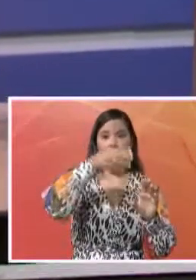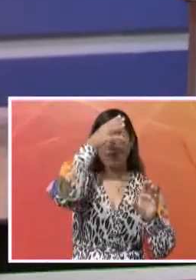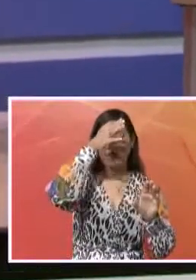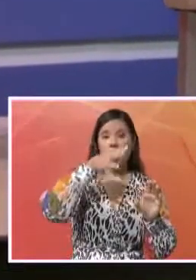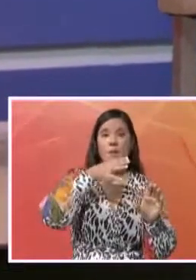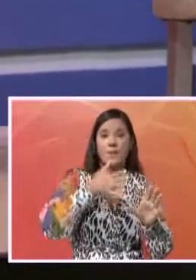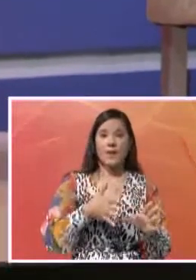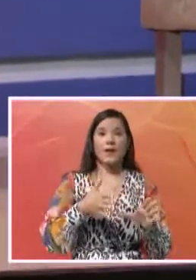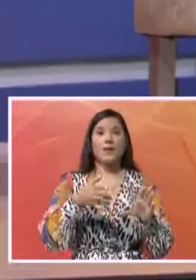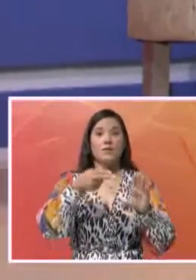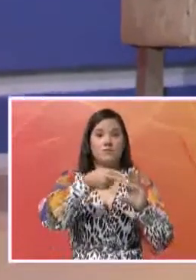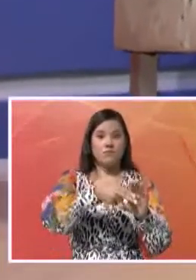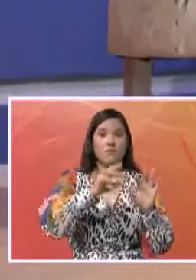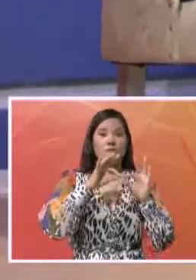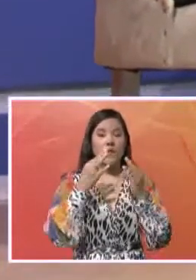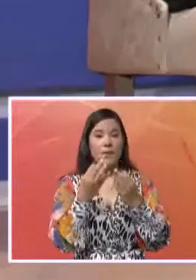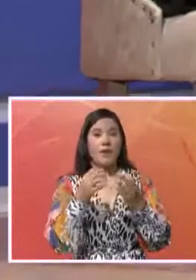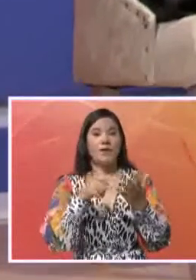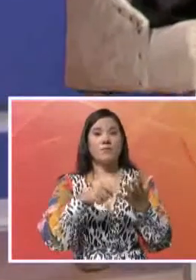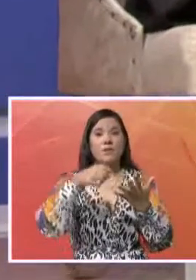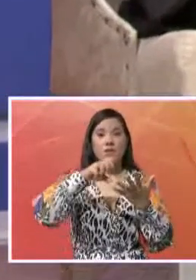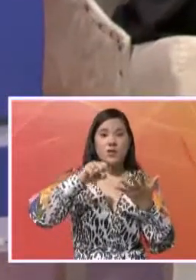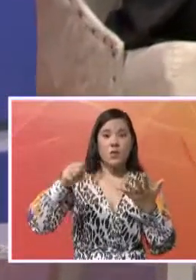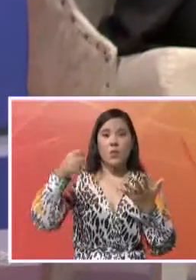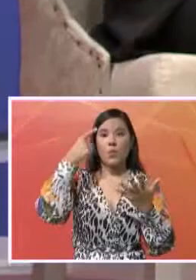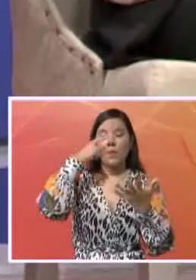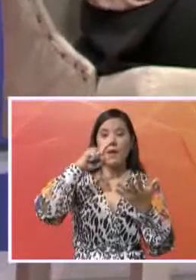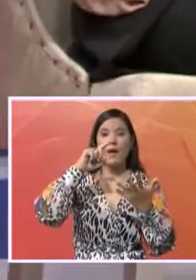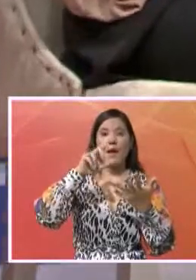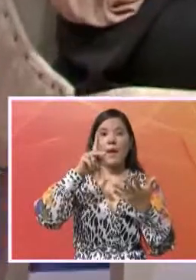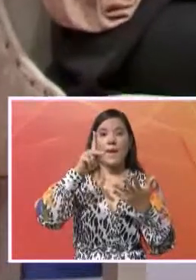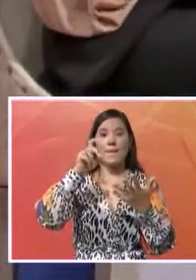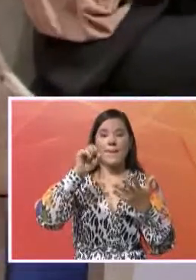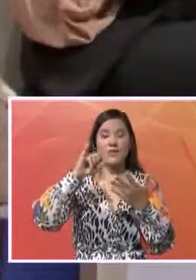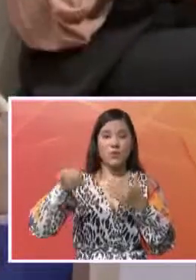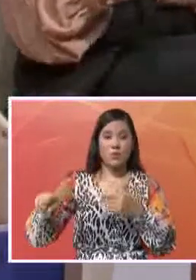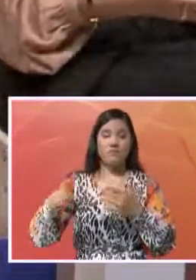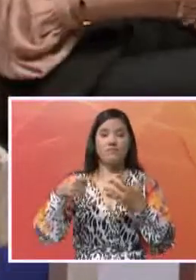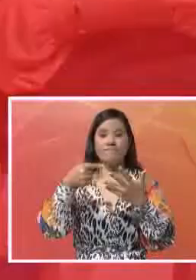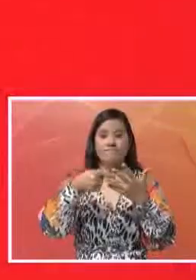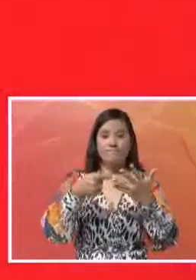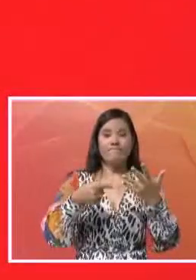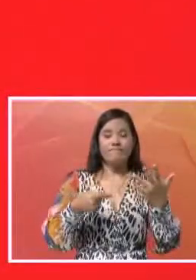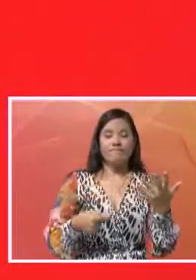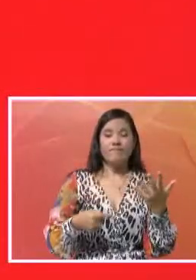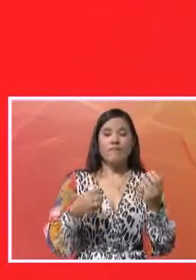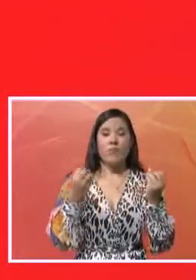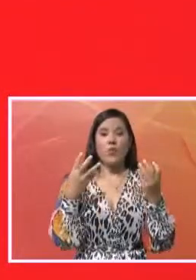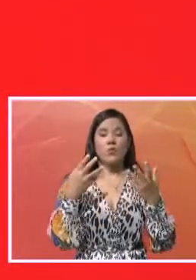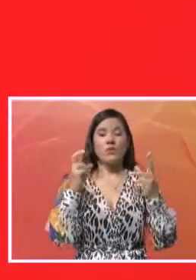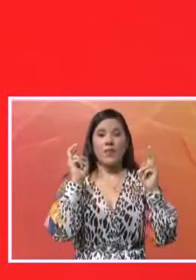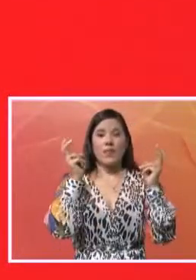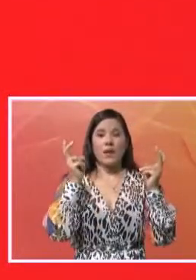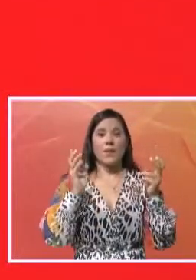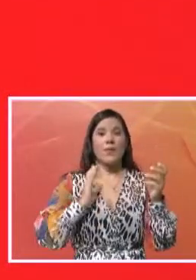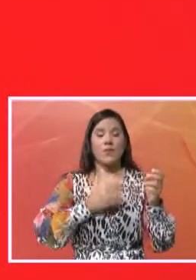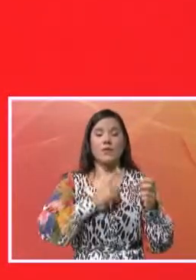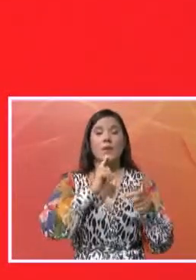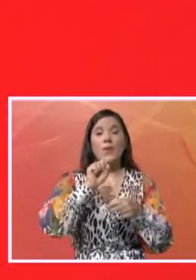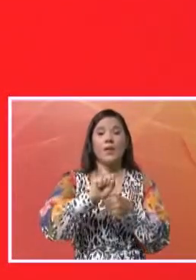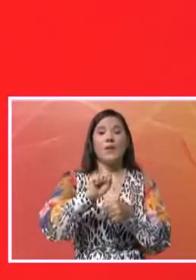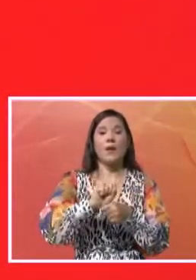núcleo familiar el tema del seguro para los pensionados en fin son diferentes temas que ahora estamos trabajando